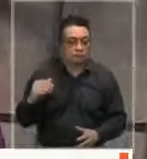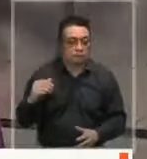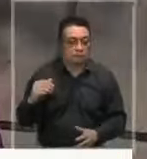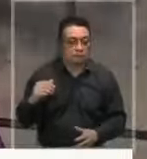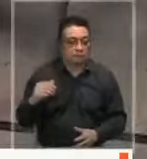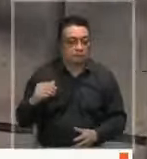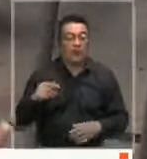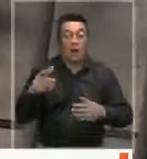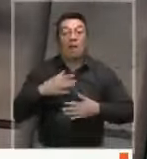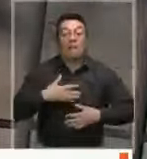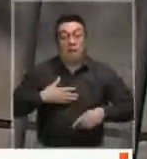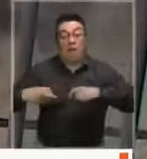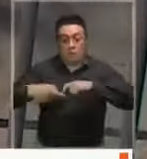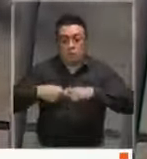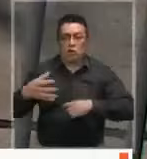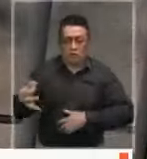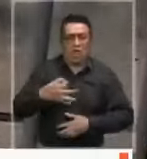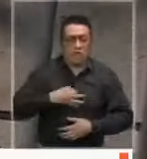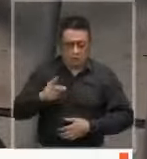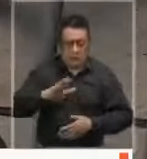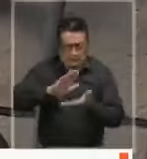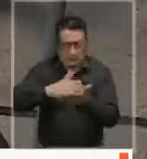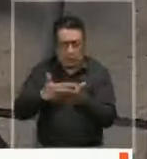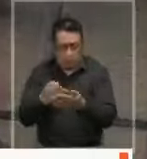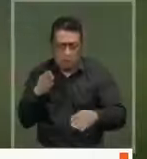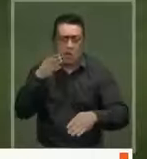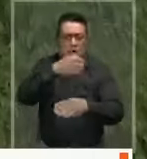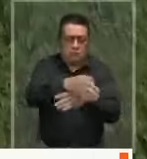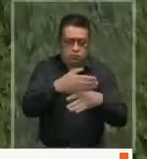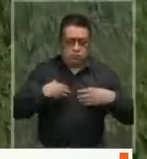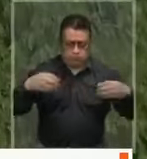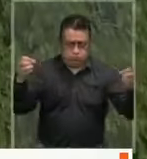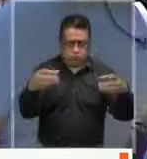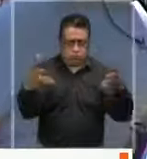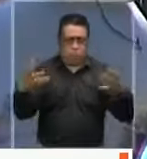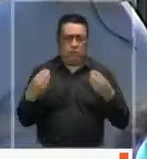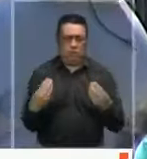Y mi esposo me dijo, no, váyase por su salud, aquí estamos.